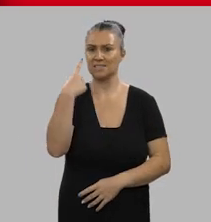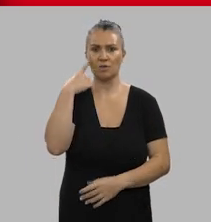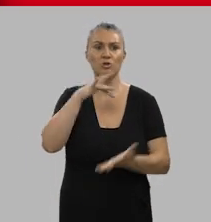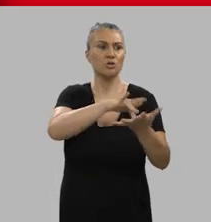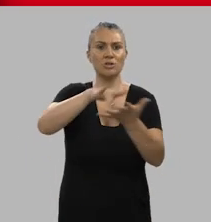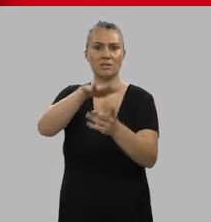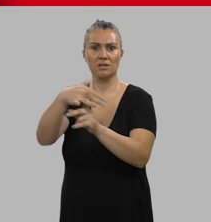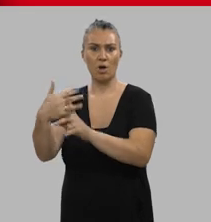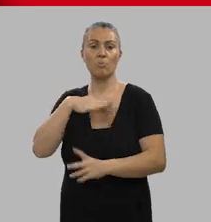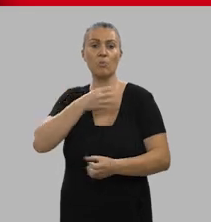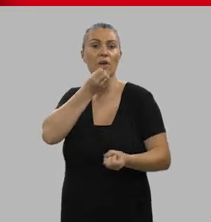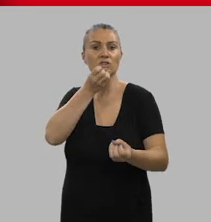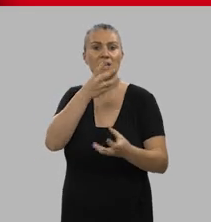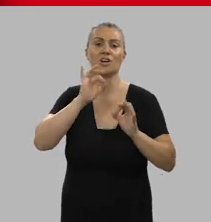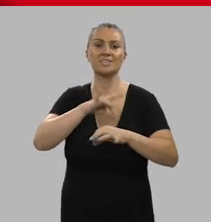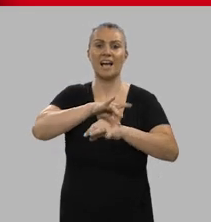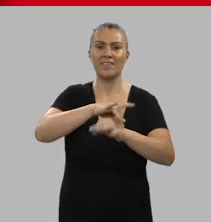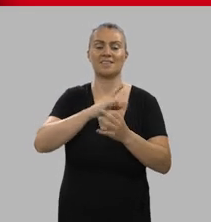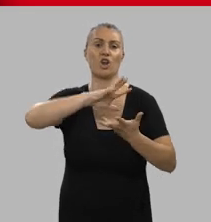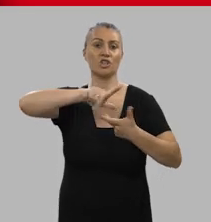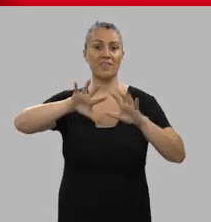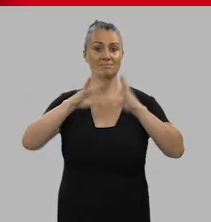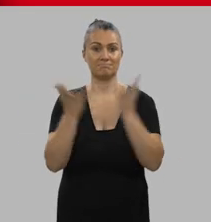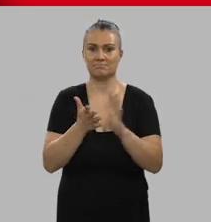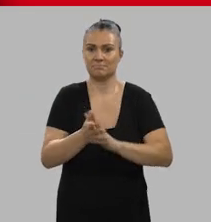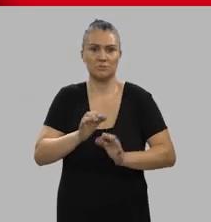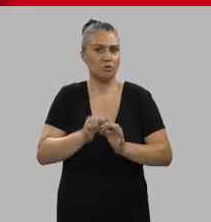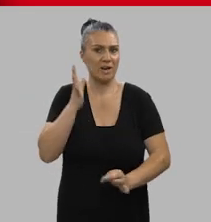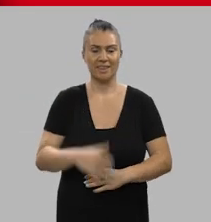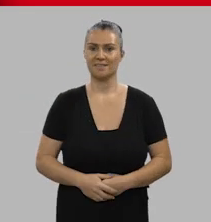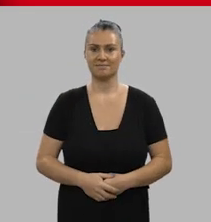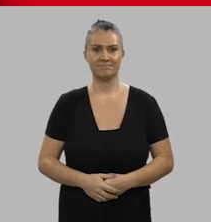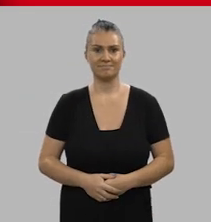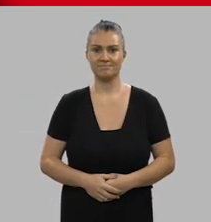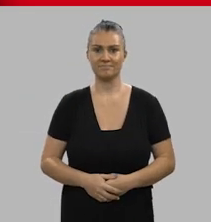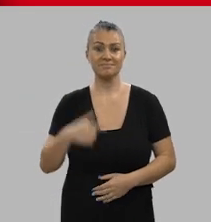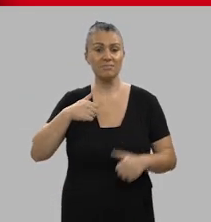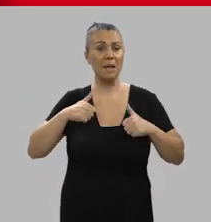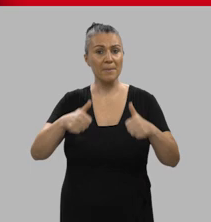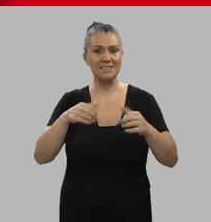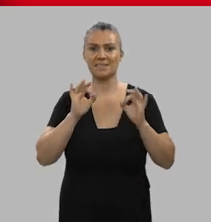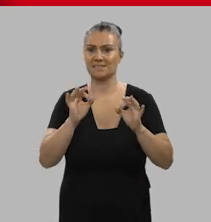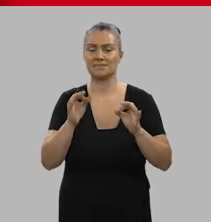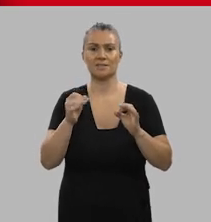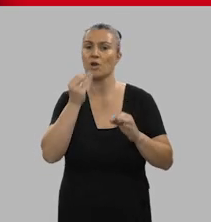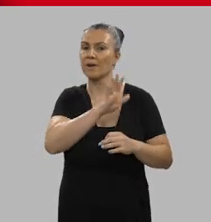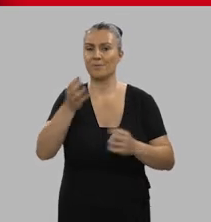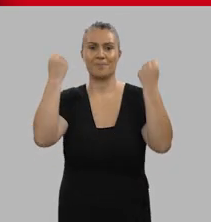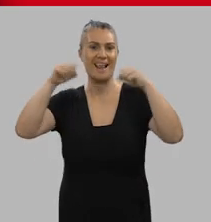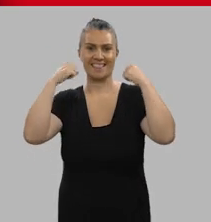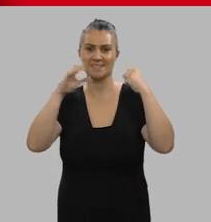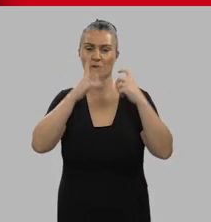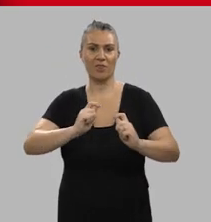ocurre y poder contarlo a través de una agencia de noticias internacional es todo un privilegio. El punto fuerte de lo que es el máster de periodismo de agencia son sus